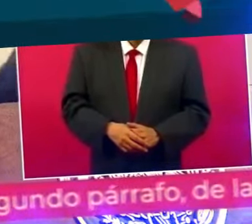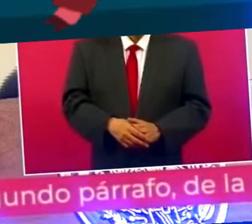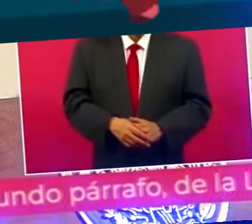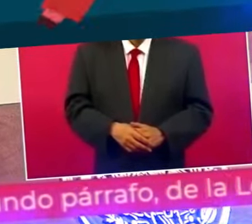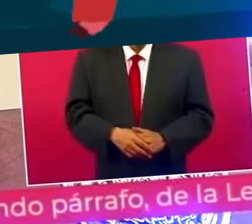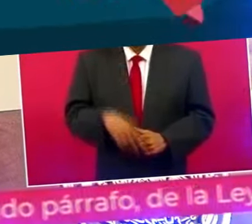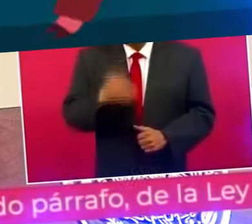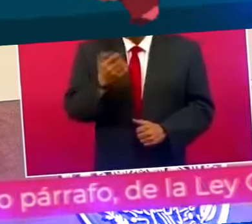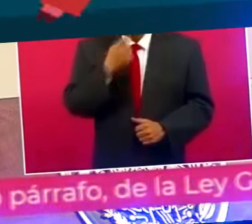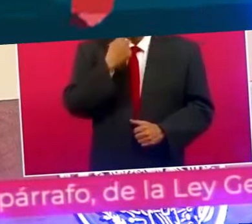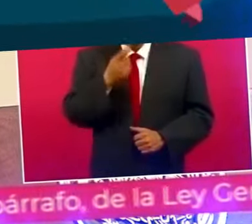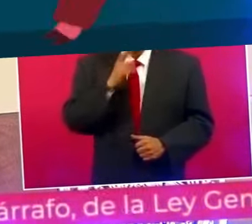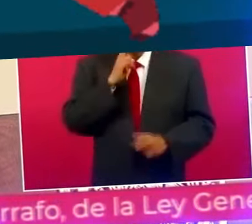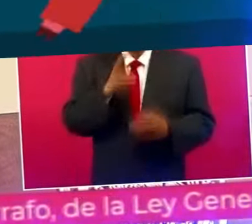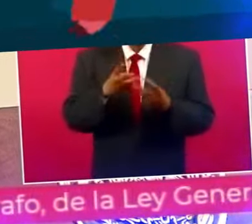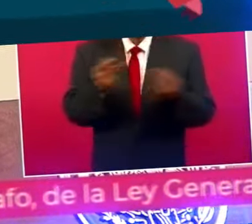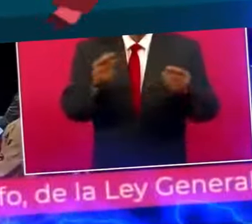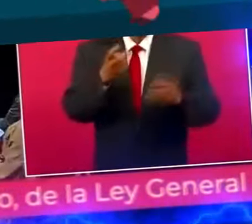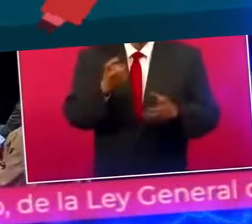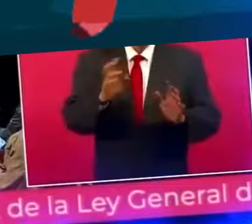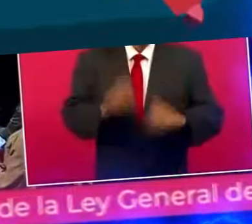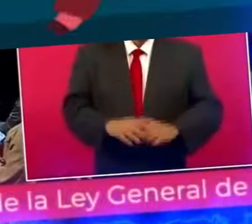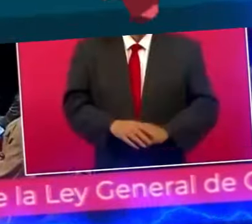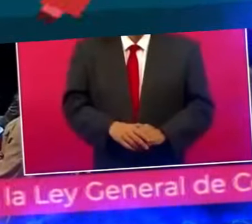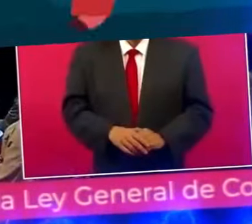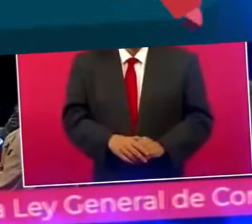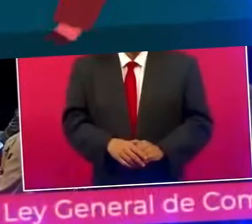Y así se resuelve. Una vez,